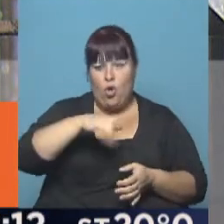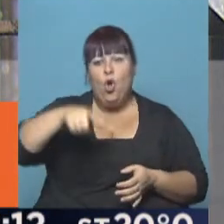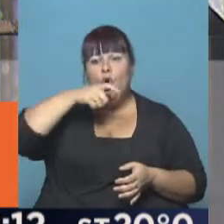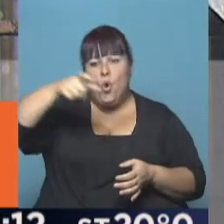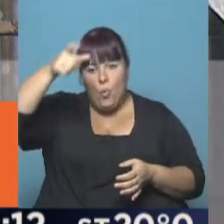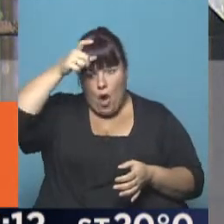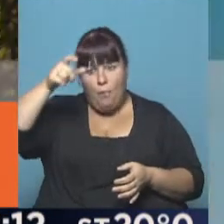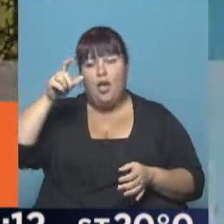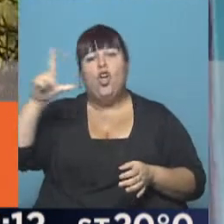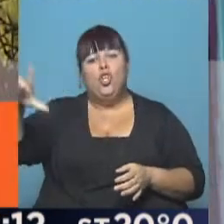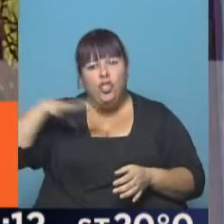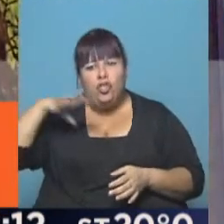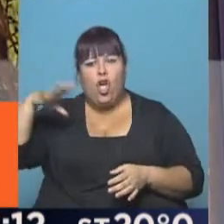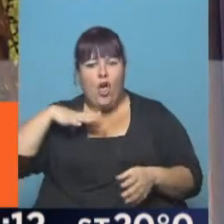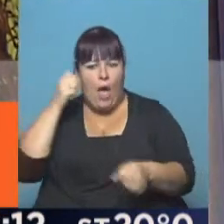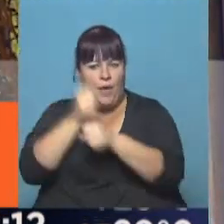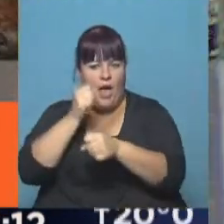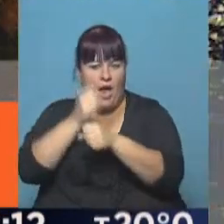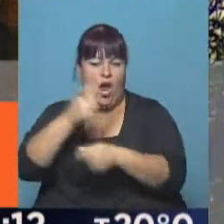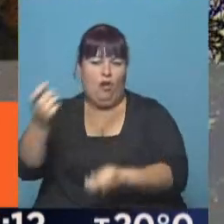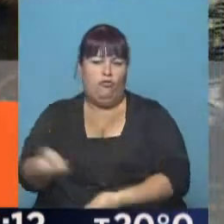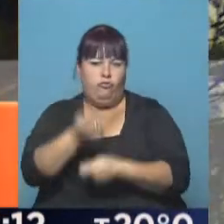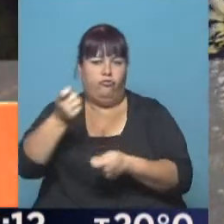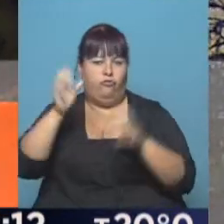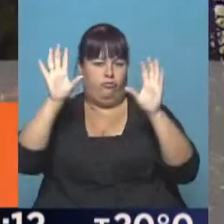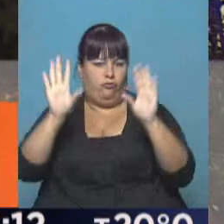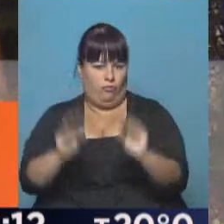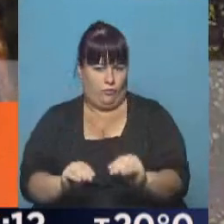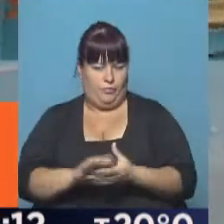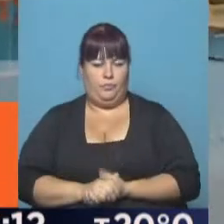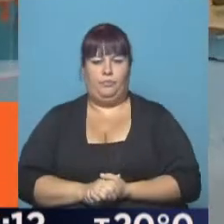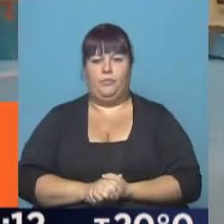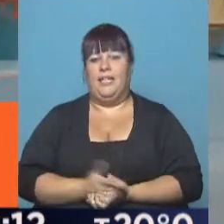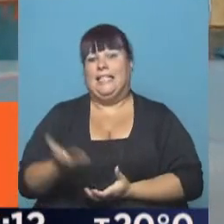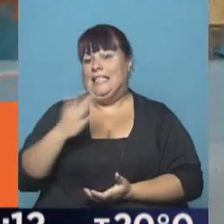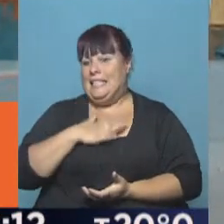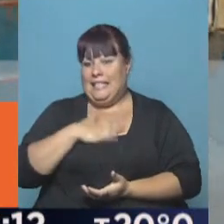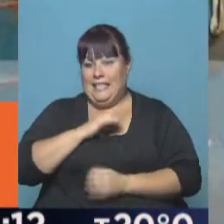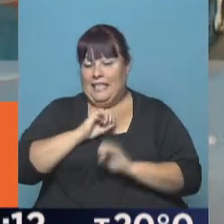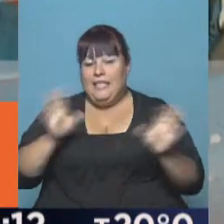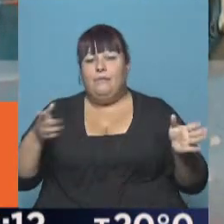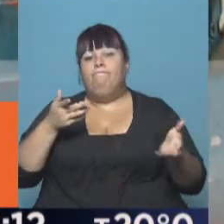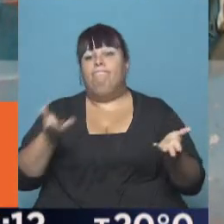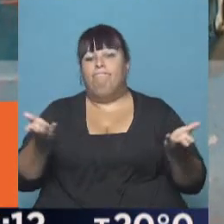bomberos aún están trabajando en el siniestro. Es una pena tremenda. Pues.